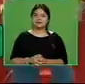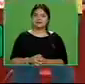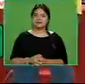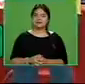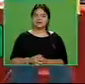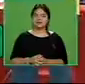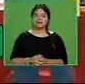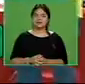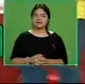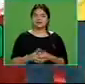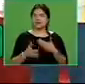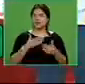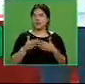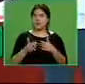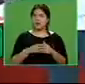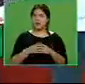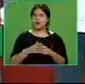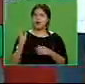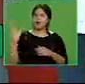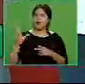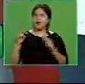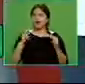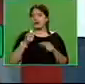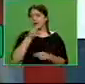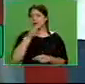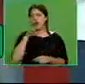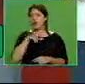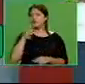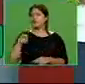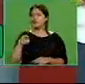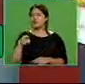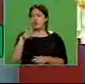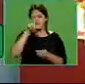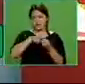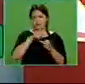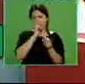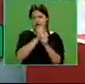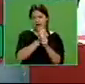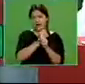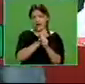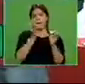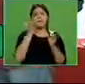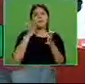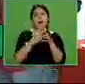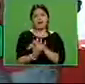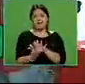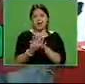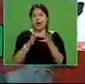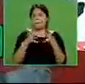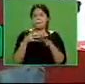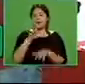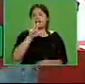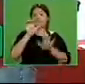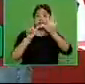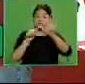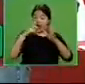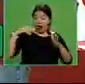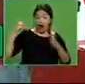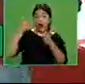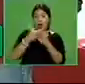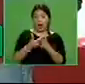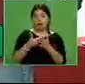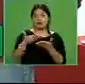No importa. Háblanos por aquí, Argelia. ¿Desde cuándo tú estás en Madres del Barrio? Tengo aproximadamente como 6 años